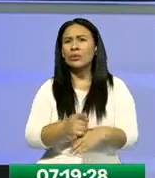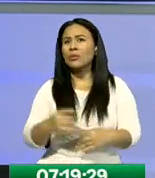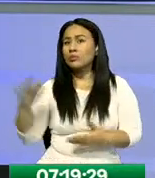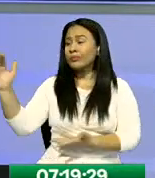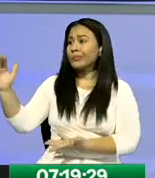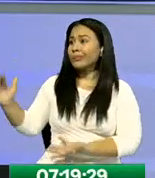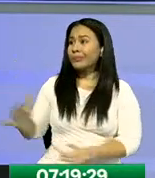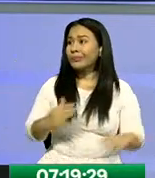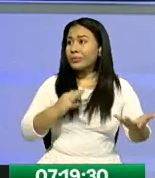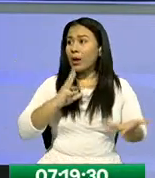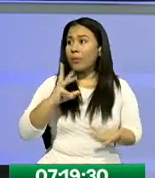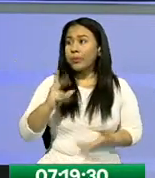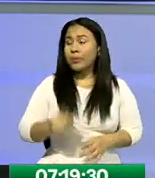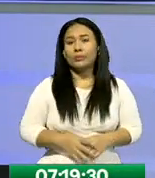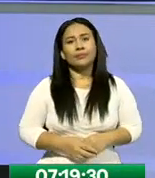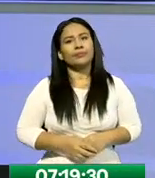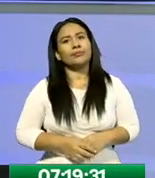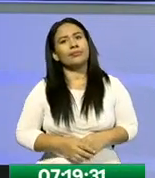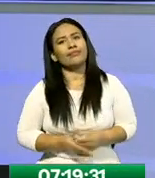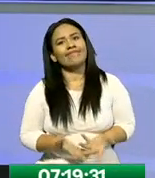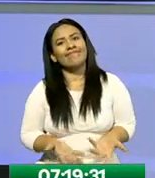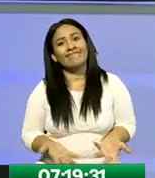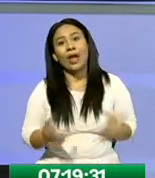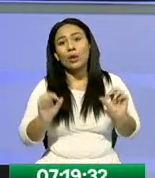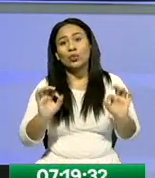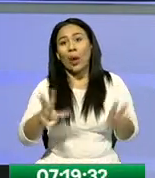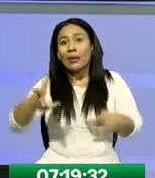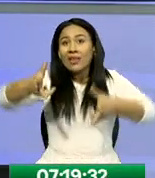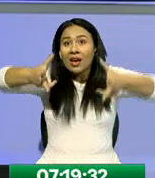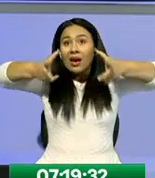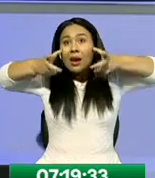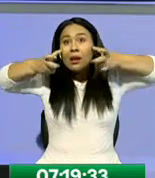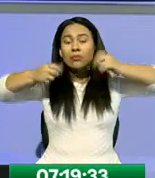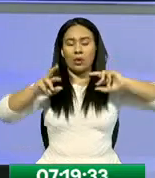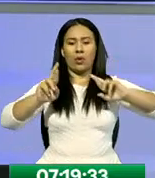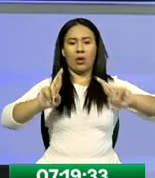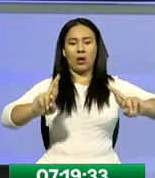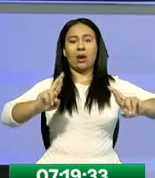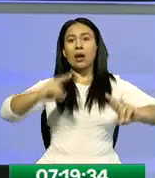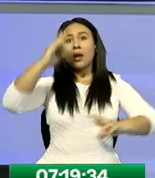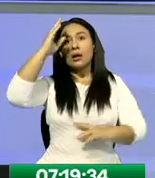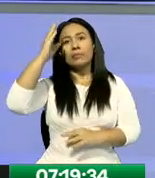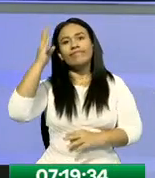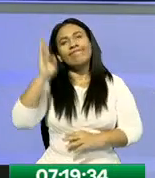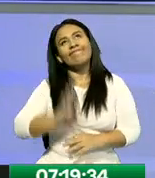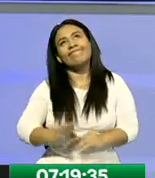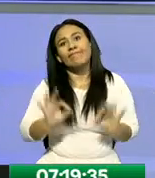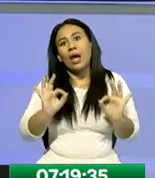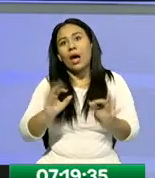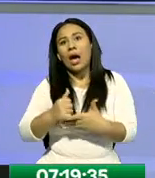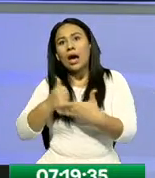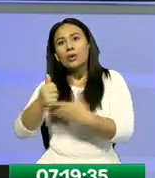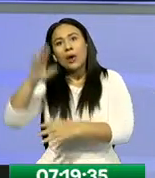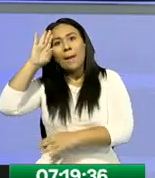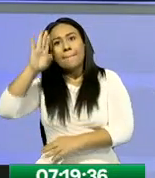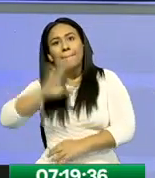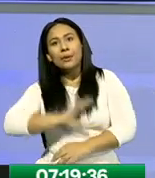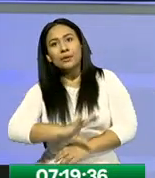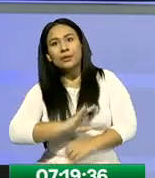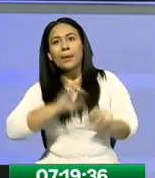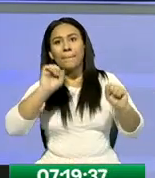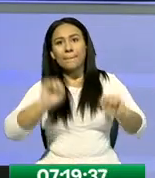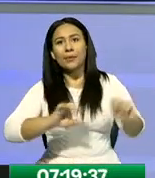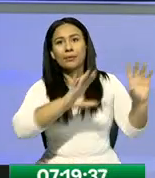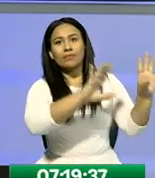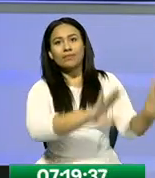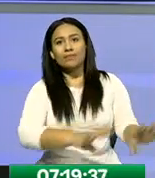con el santo y la limosna. Afortunadamente están grabados y quiera Dios que la policía, que sabemos que hace un trabajo y esfuerzo denodado, pueda lograr